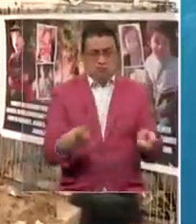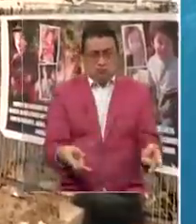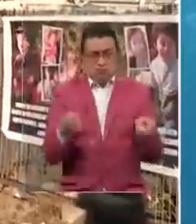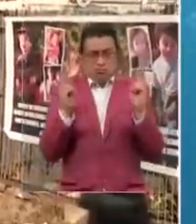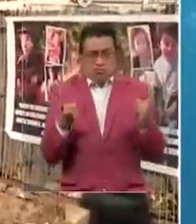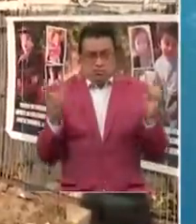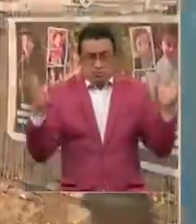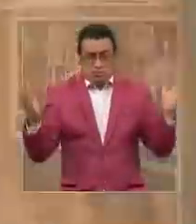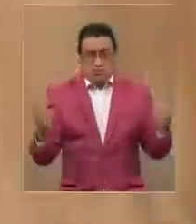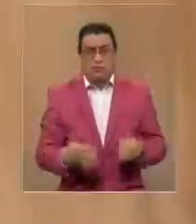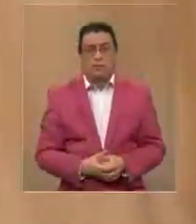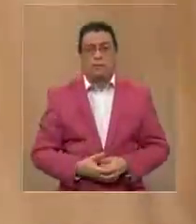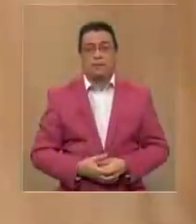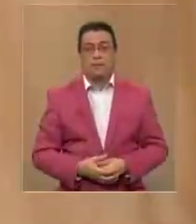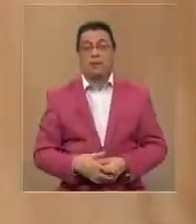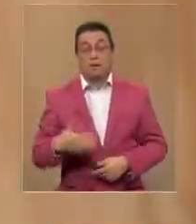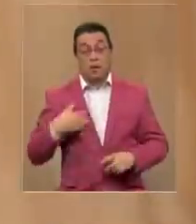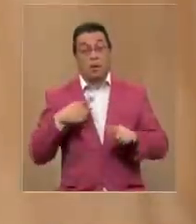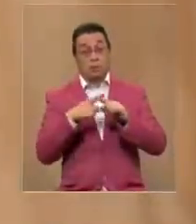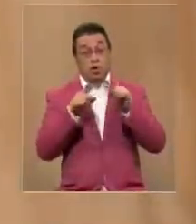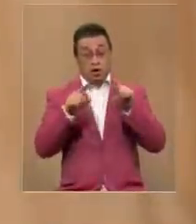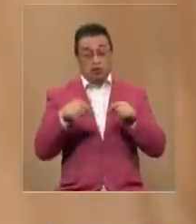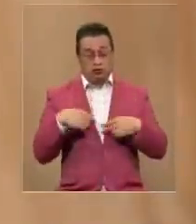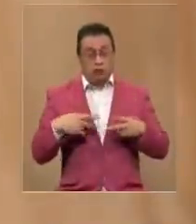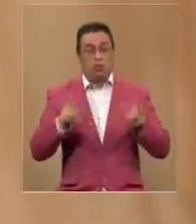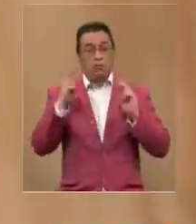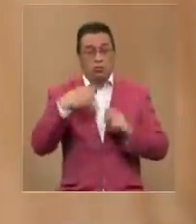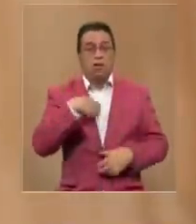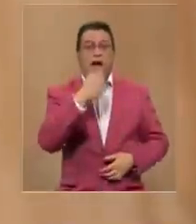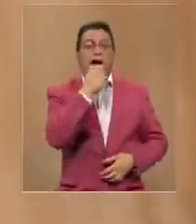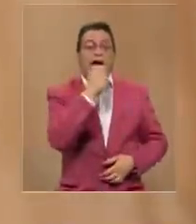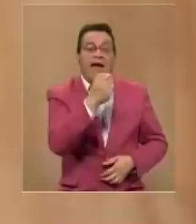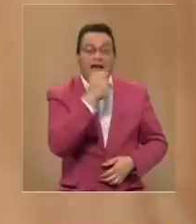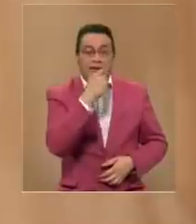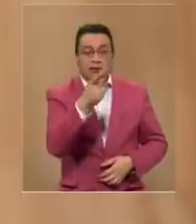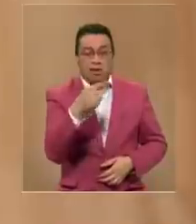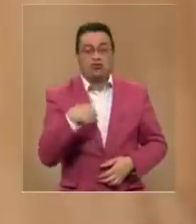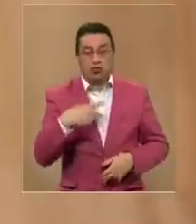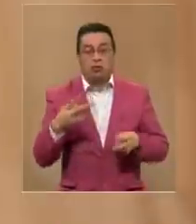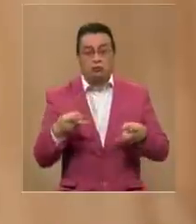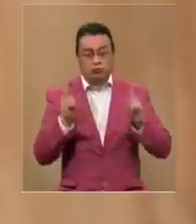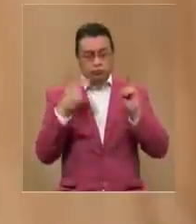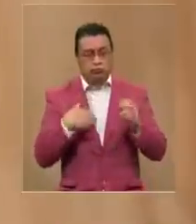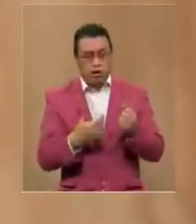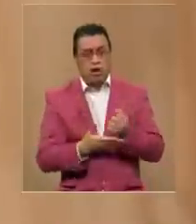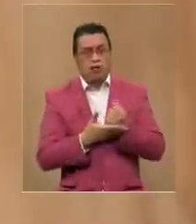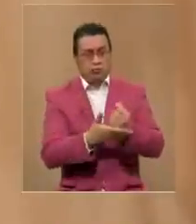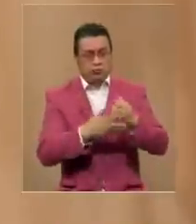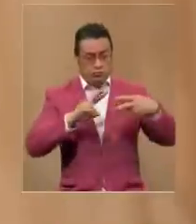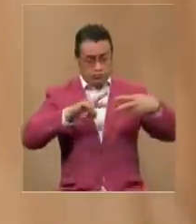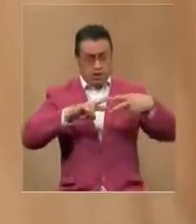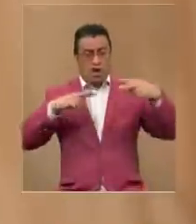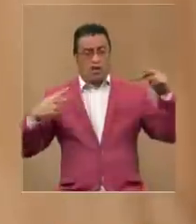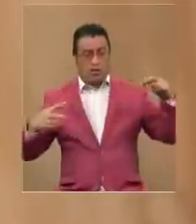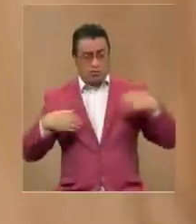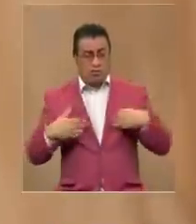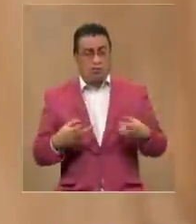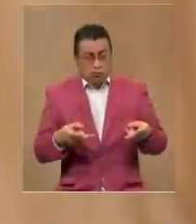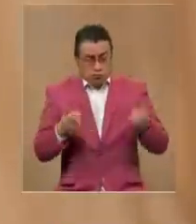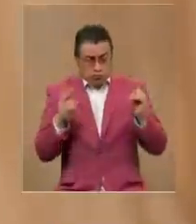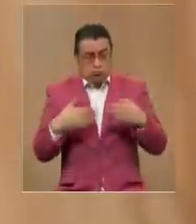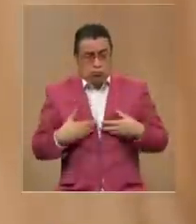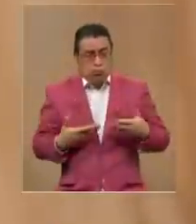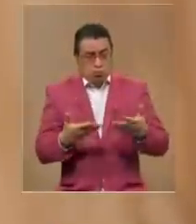inocencia. Por eso yo accedí a dar esta entrevista y yo estoy dispuesto a colaborar con los ADN, estoy